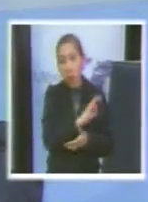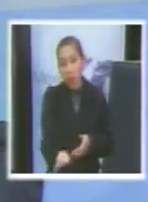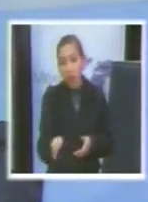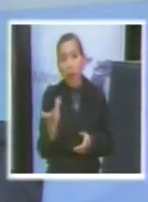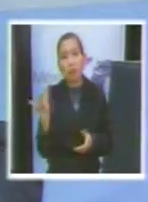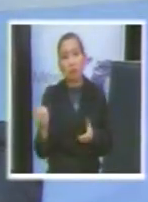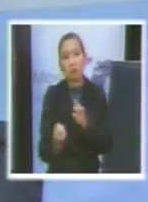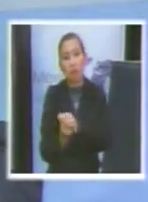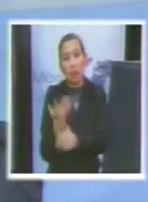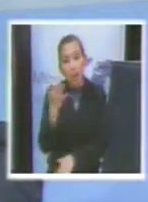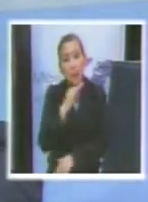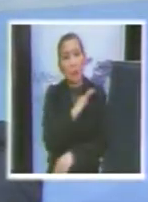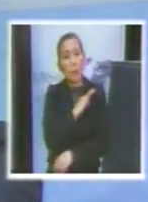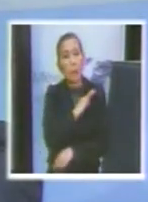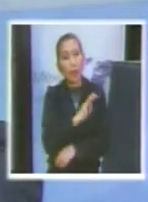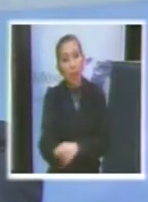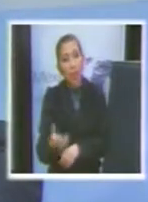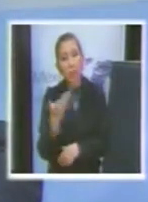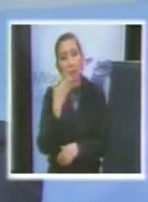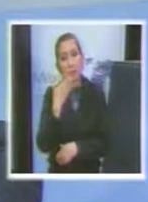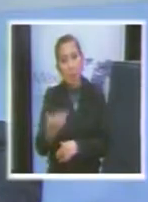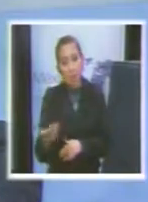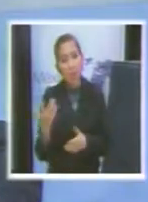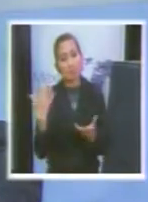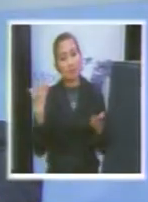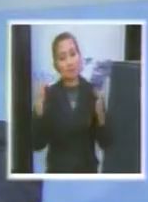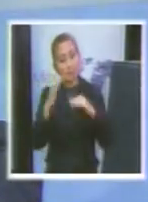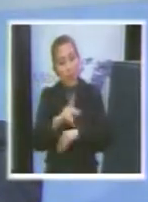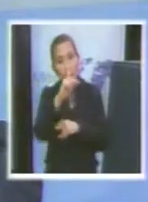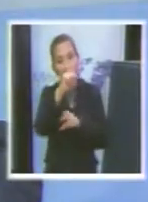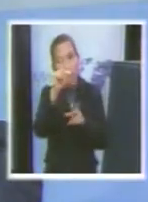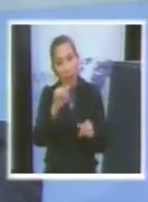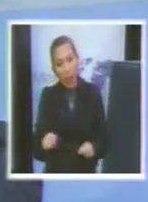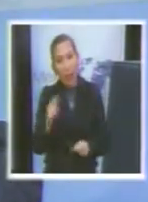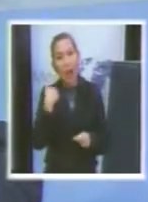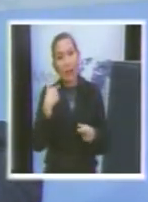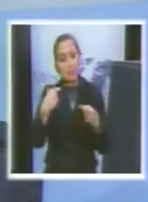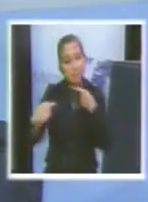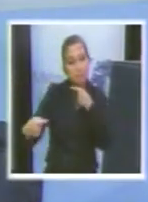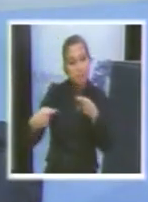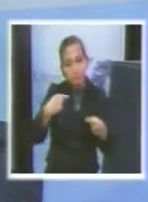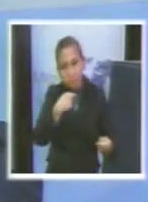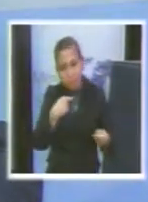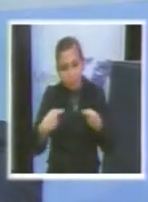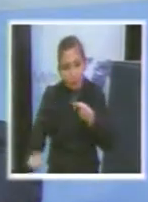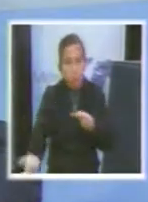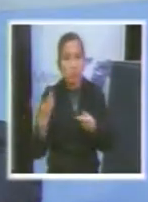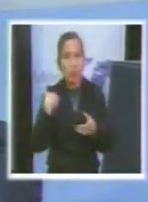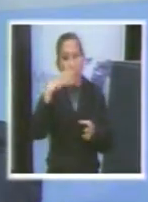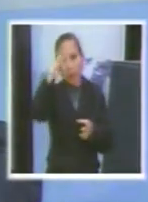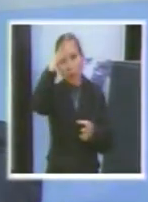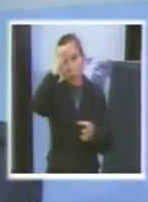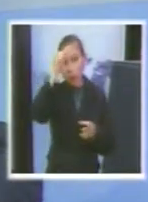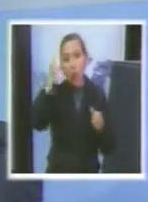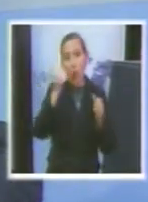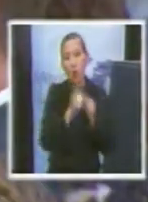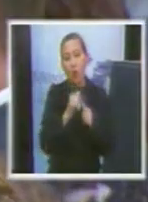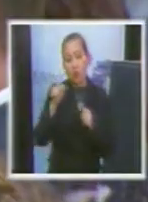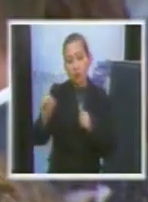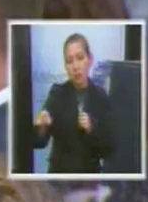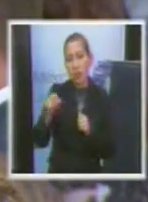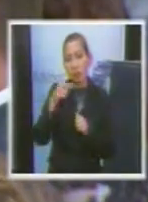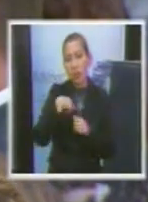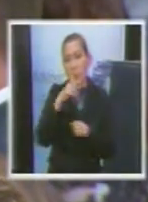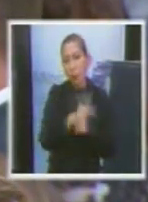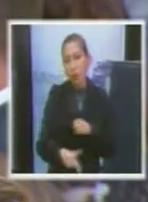fructificar, que pueda llegar a un buen desenlace pacífico de la controversia, de conformidad con lo que merece